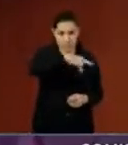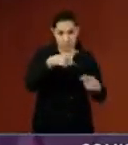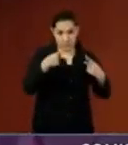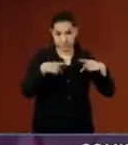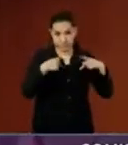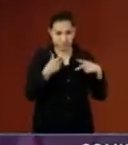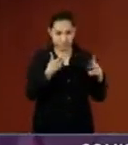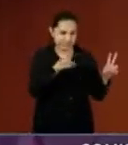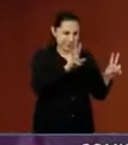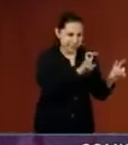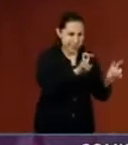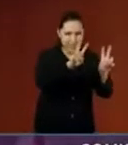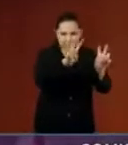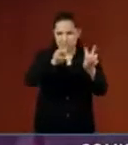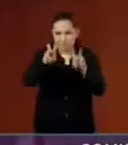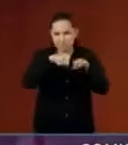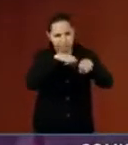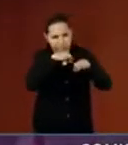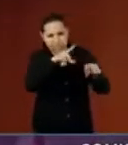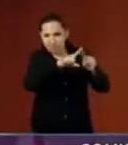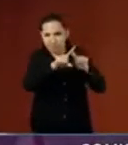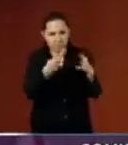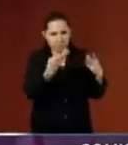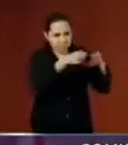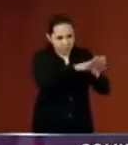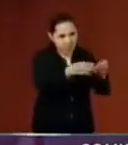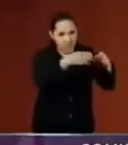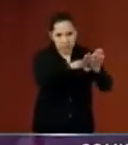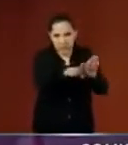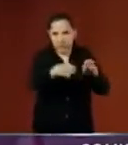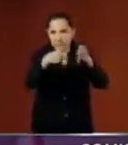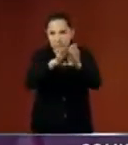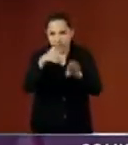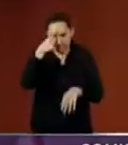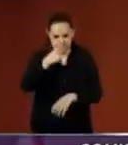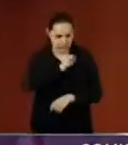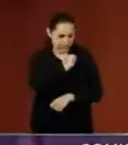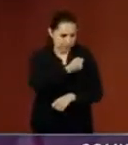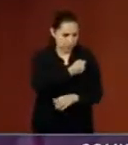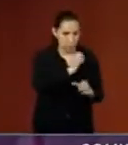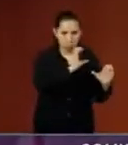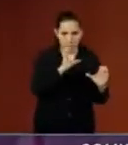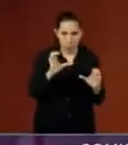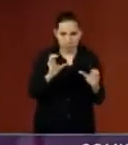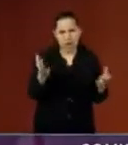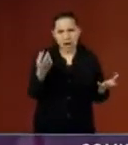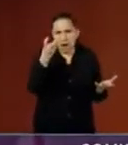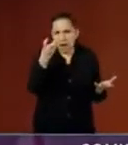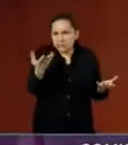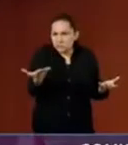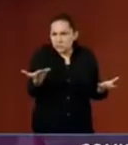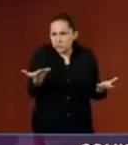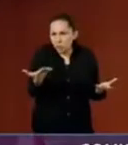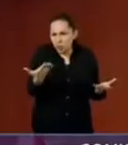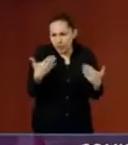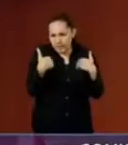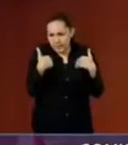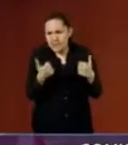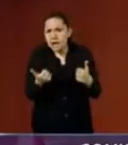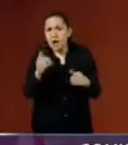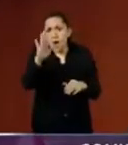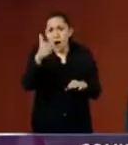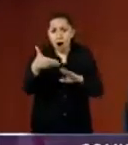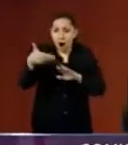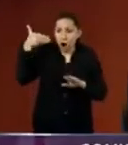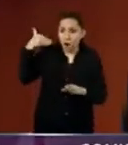se profundizó la debilidad económica que venía experimentando nuestro país desde finales ya del 2018. De